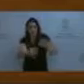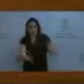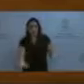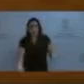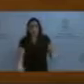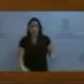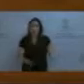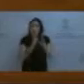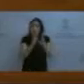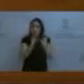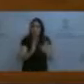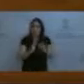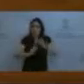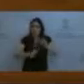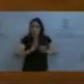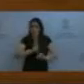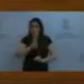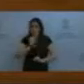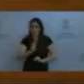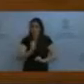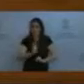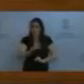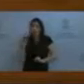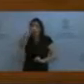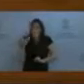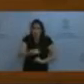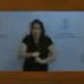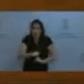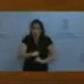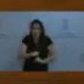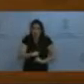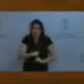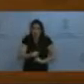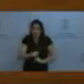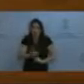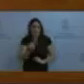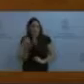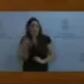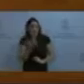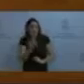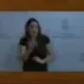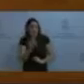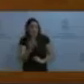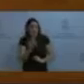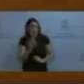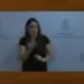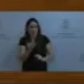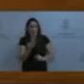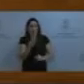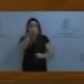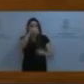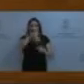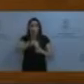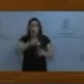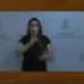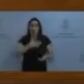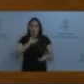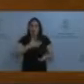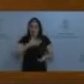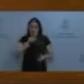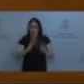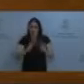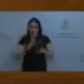que la vivienda familiar habitual al día de hoy tenga que permanecer en el patrimonio de los herederos 10